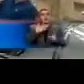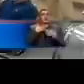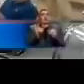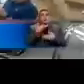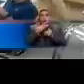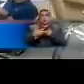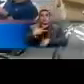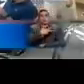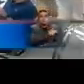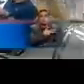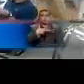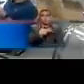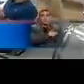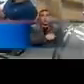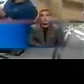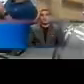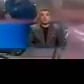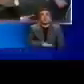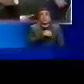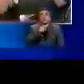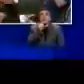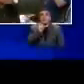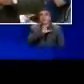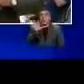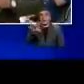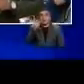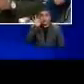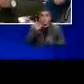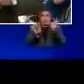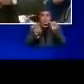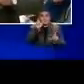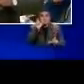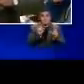se está desarrollando el proceso de vacunación y quiénes fueron los primeros